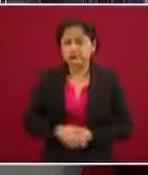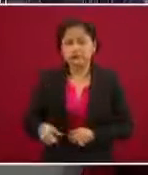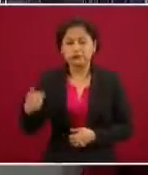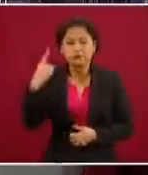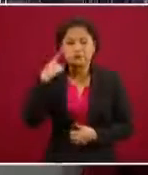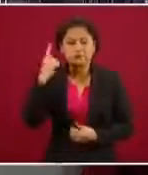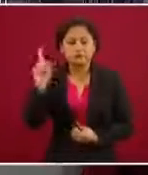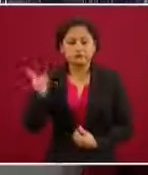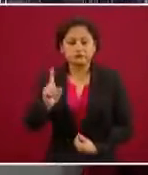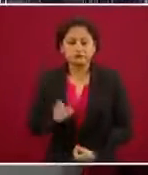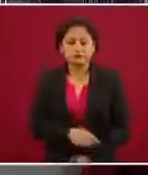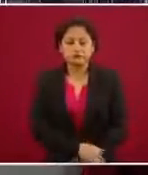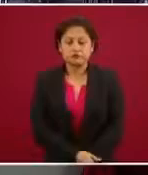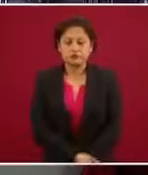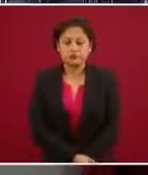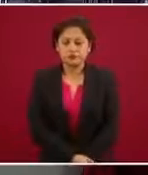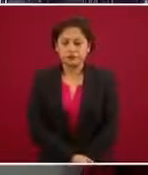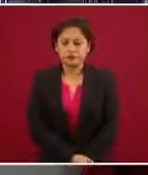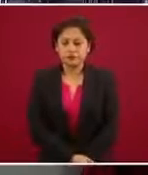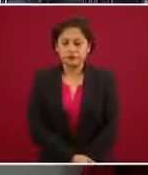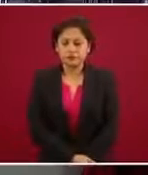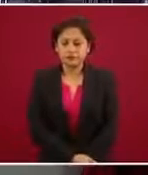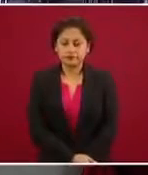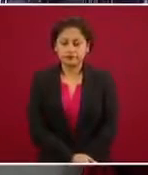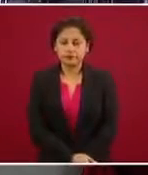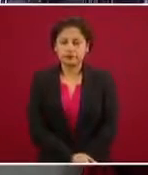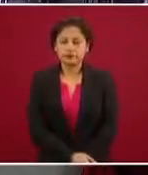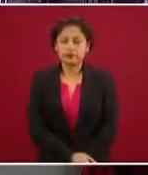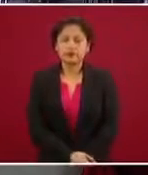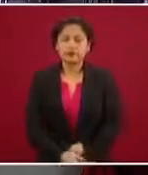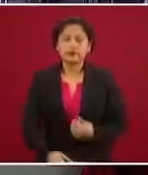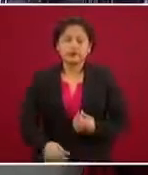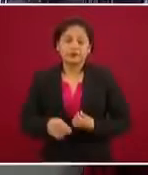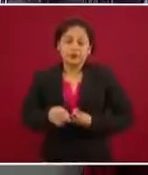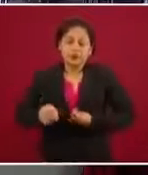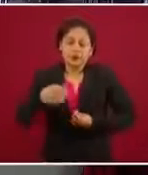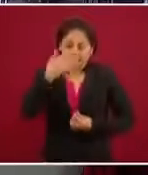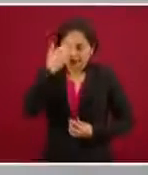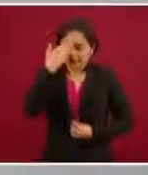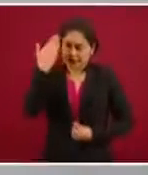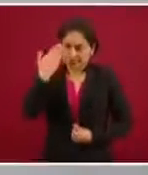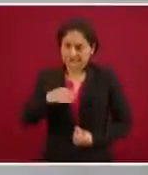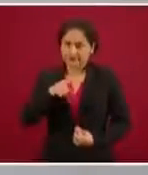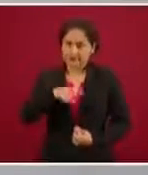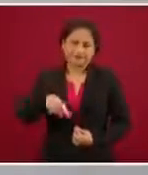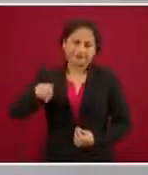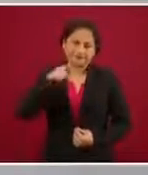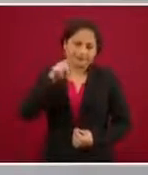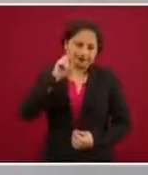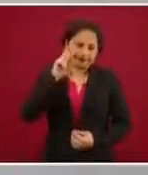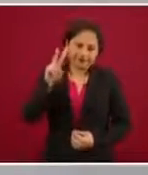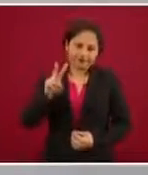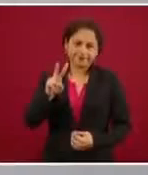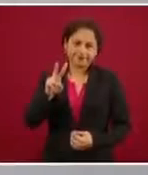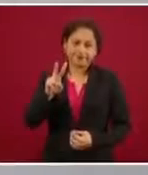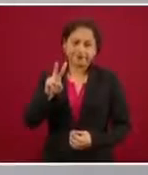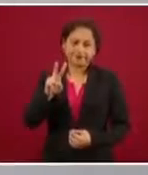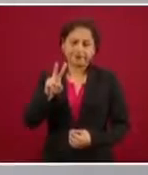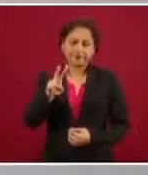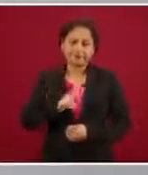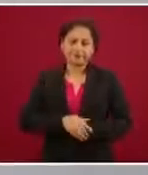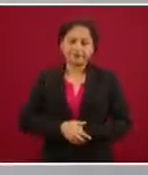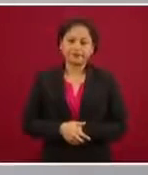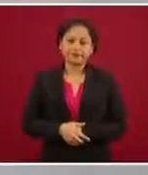Bueno, ya esto ha sucedido, ustedes lo saben muy puntualmente en algunos